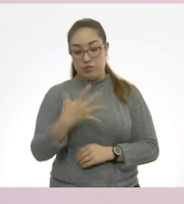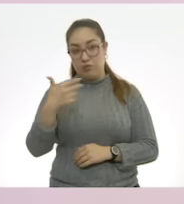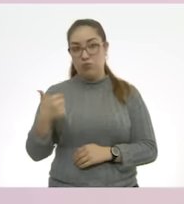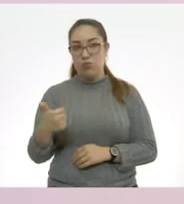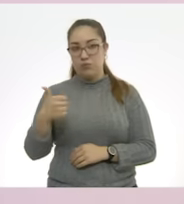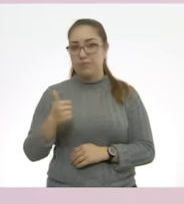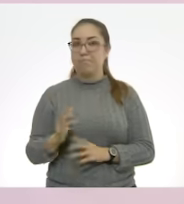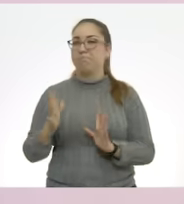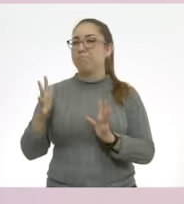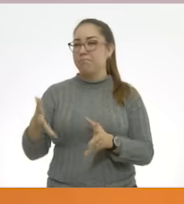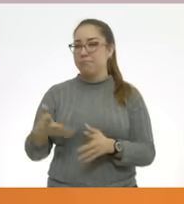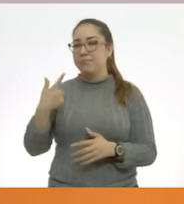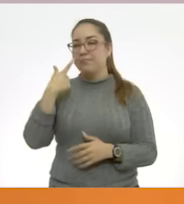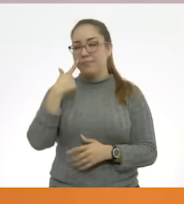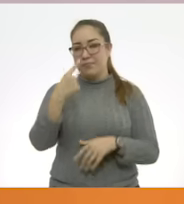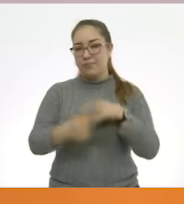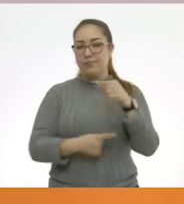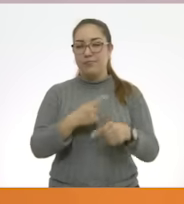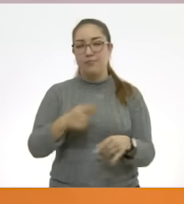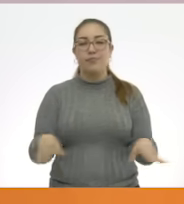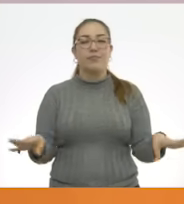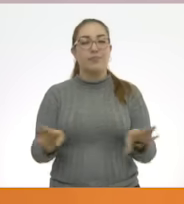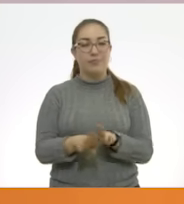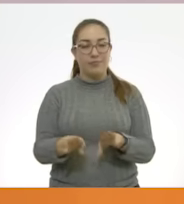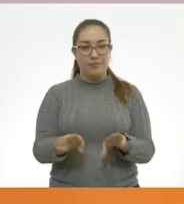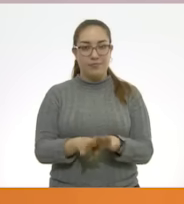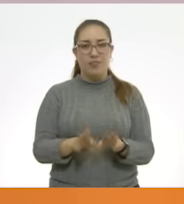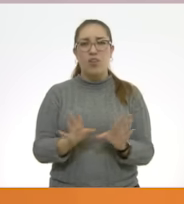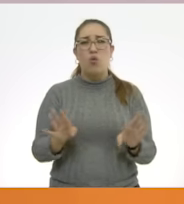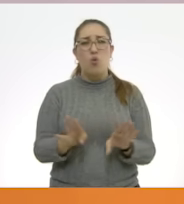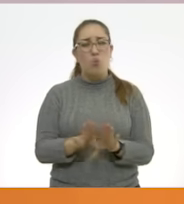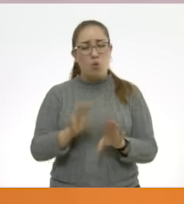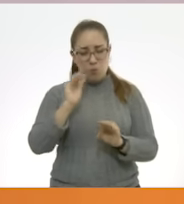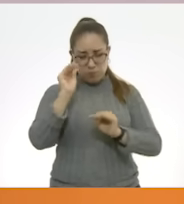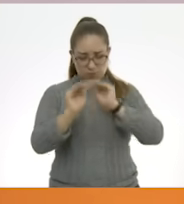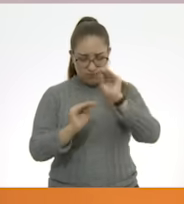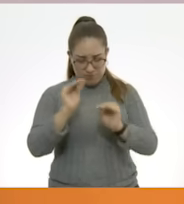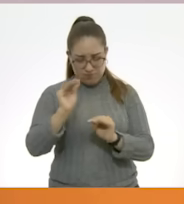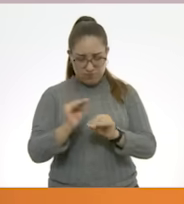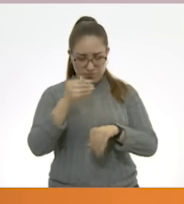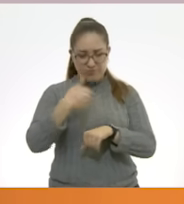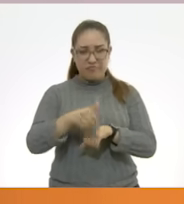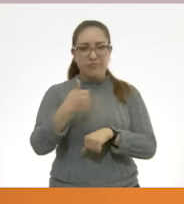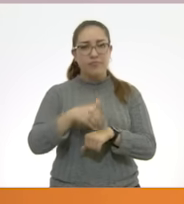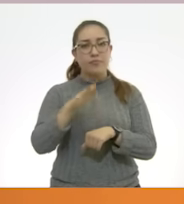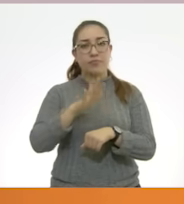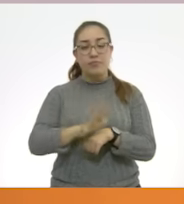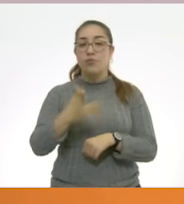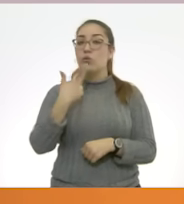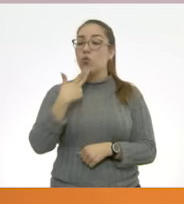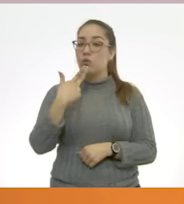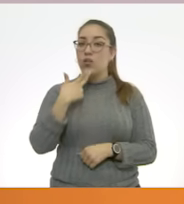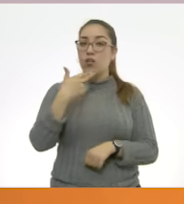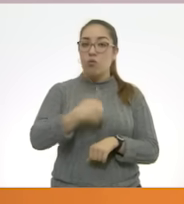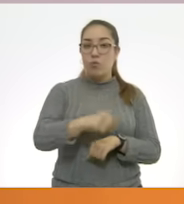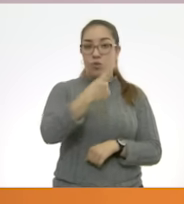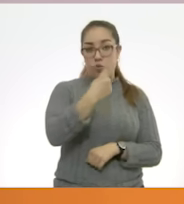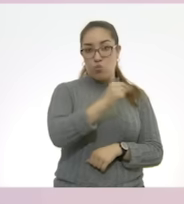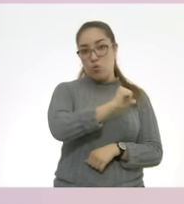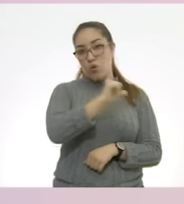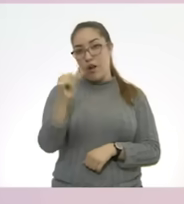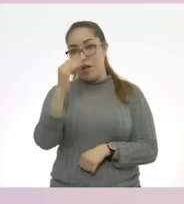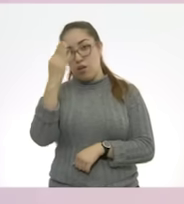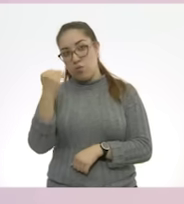6. Entonces, ahora para completar ese truco, vamos a usar los números del 1 al 9,